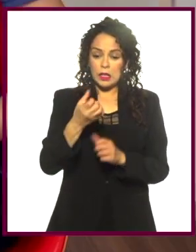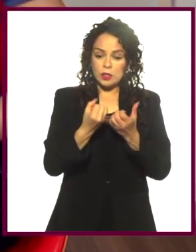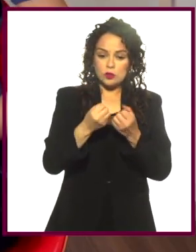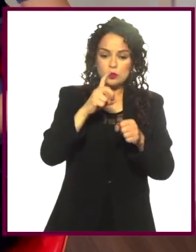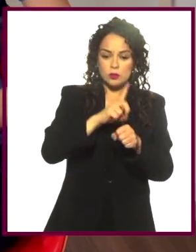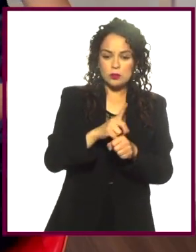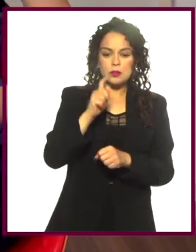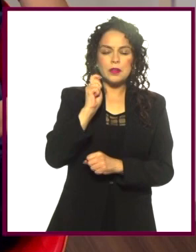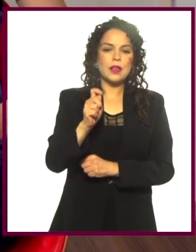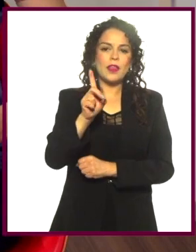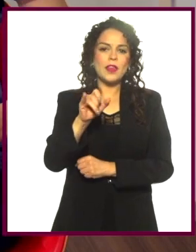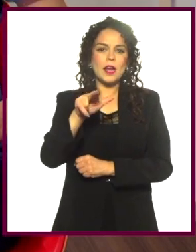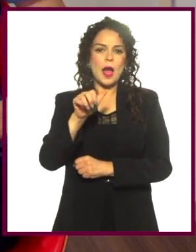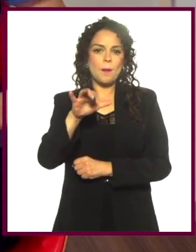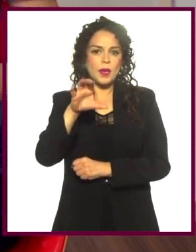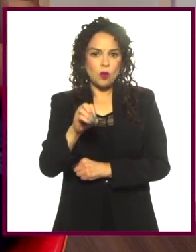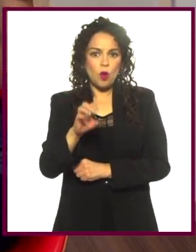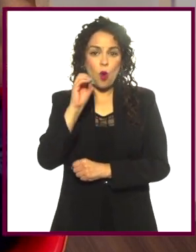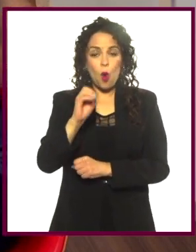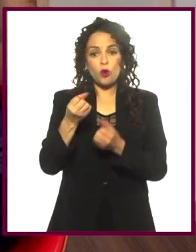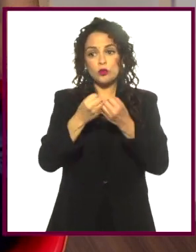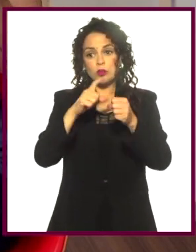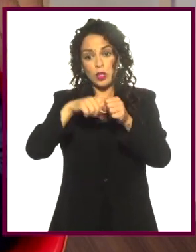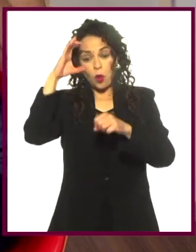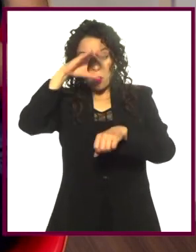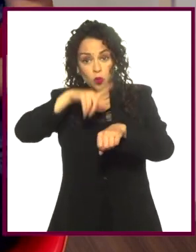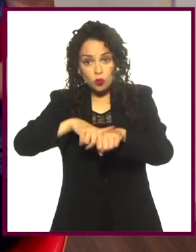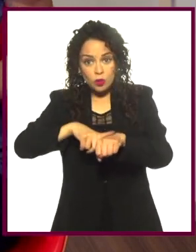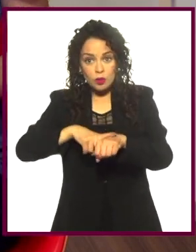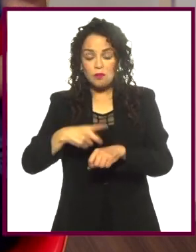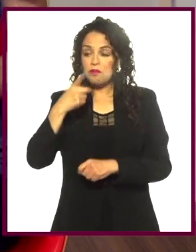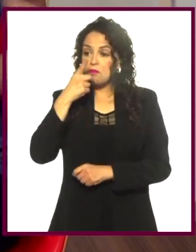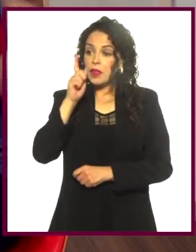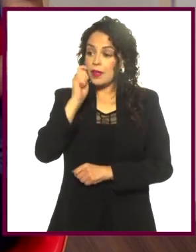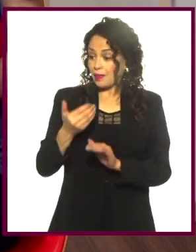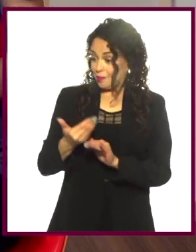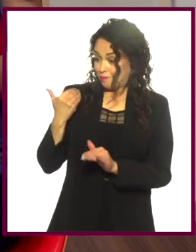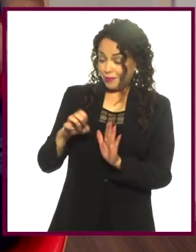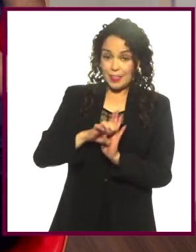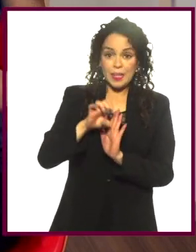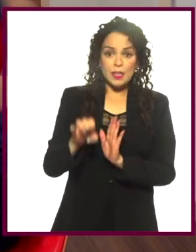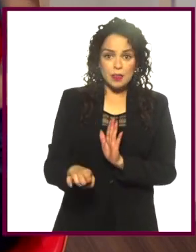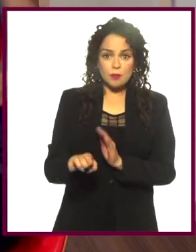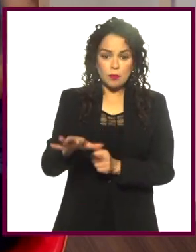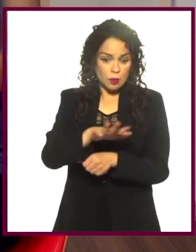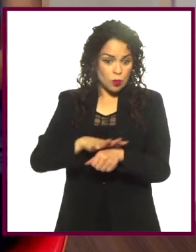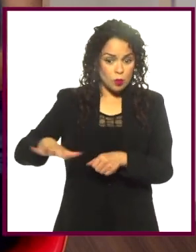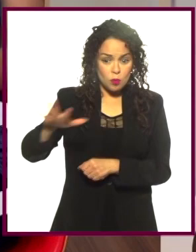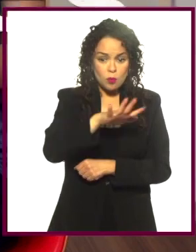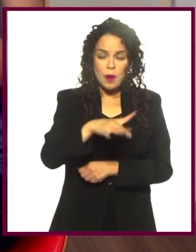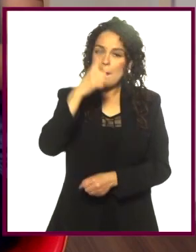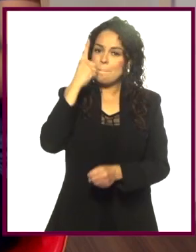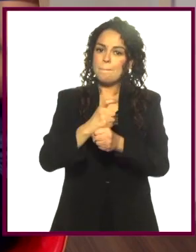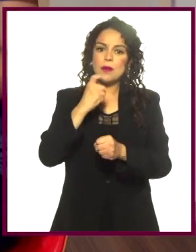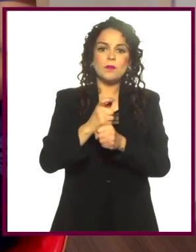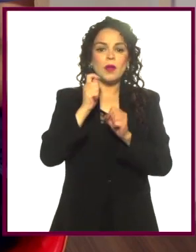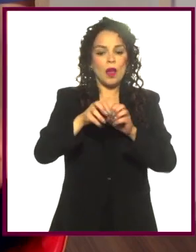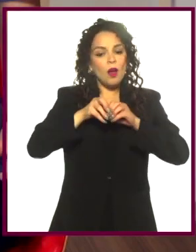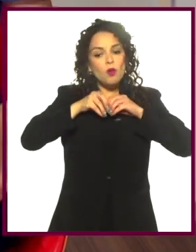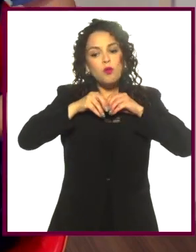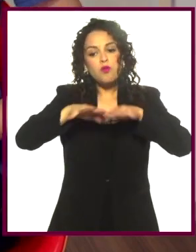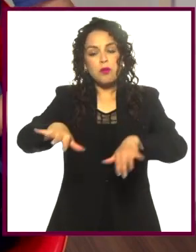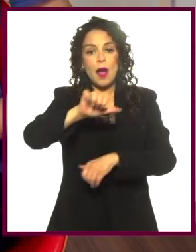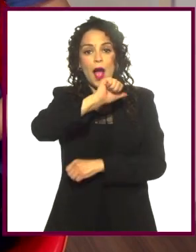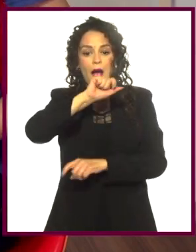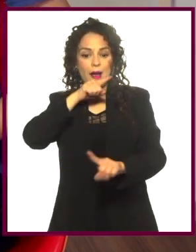cultura. En este modelo, Moles nos dice que tal y como en el ejemplo anterior, los medios son los principales distribuidores de